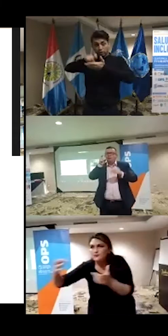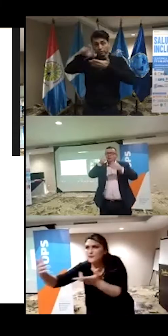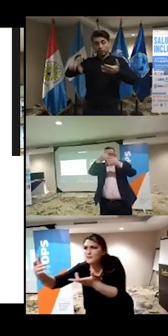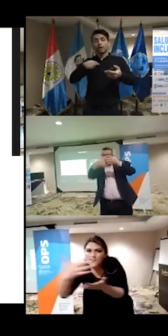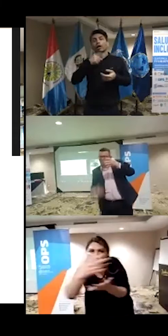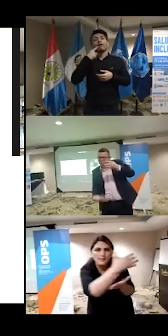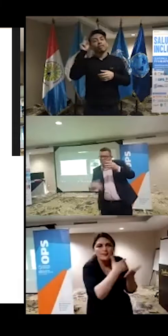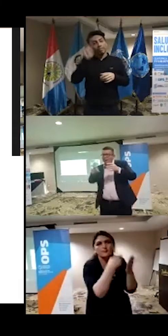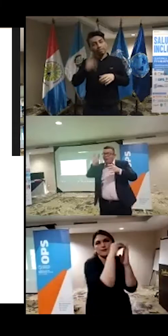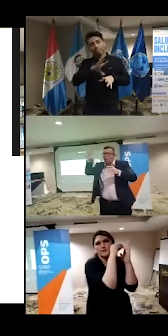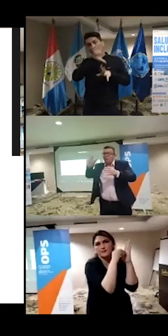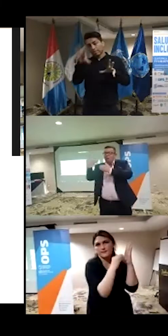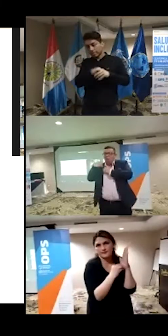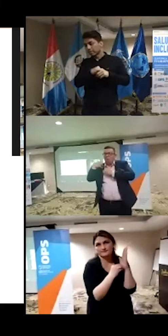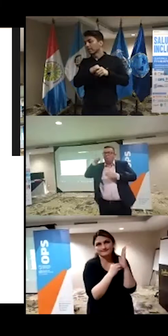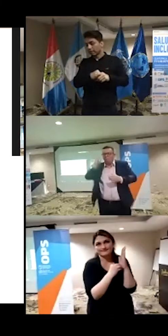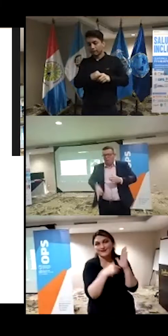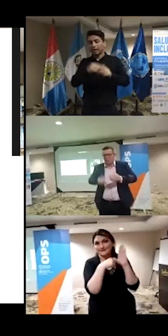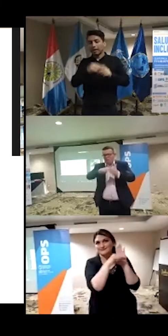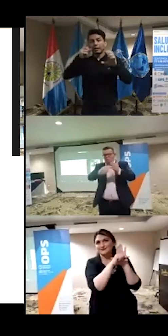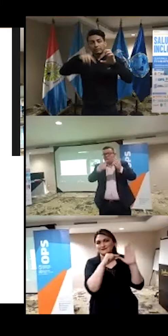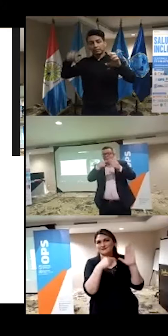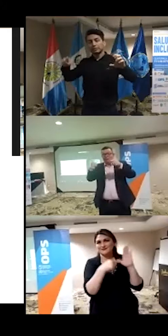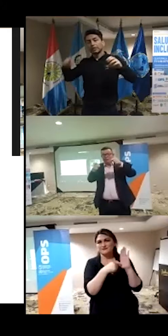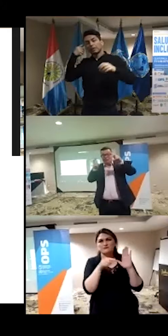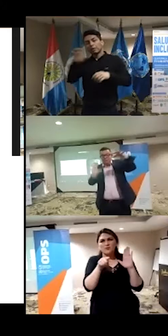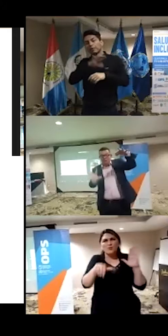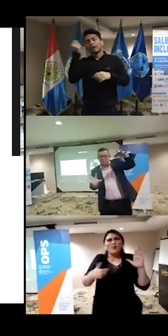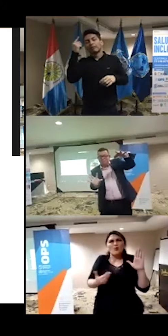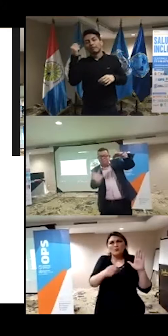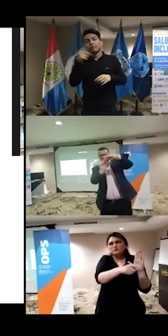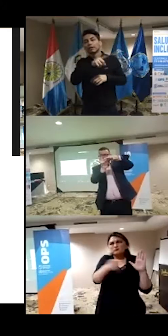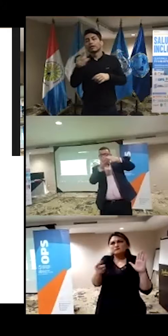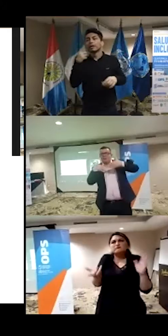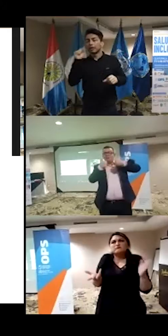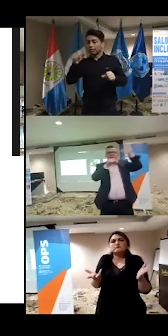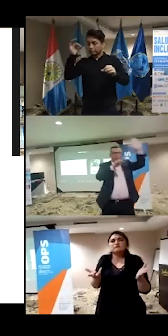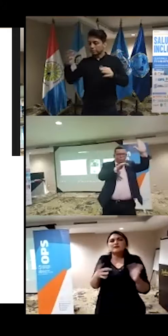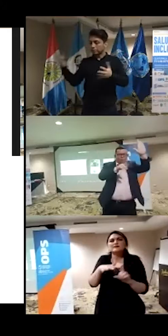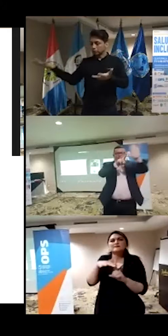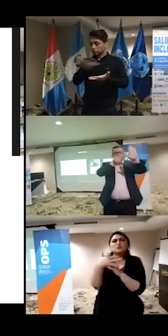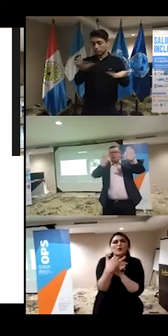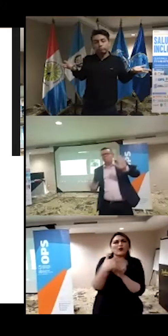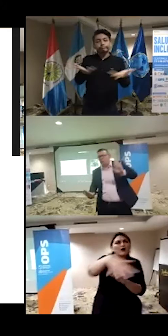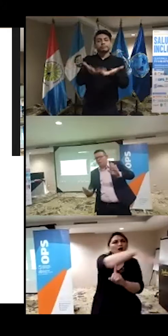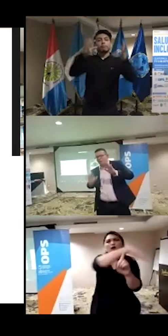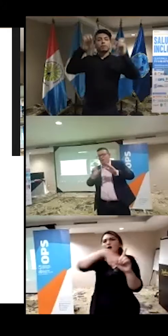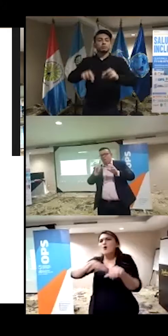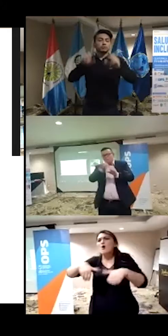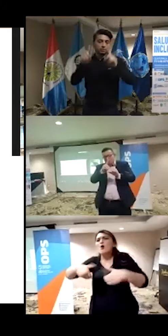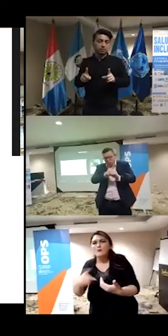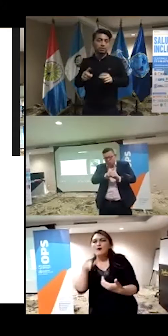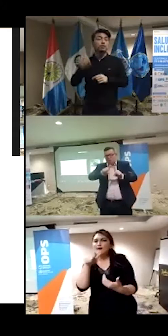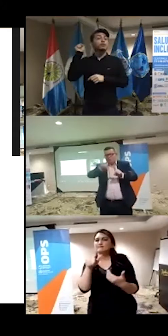para levantar datos estadísticos en función de entender y caracterizar a la población con discapacidad. Sí es